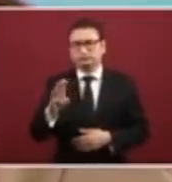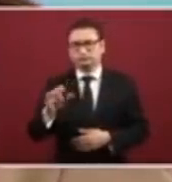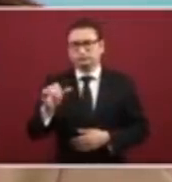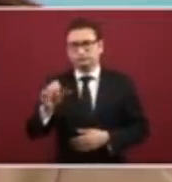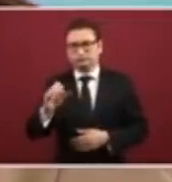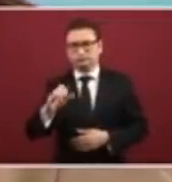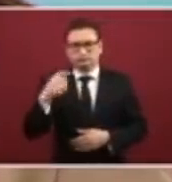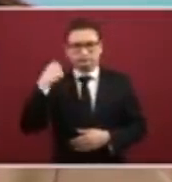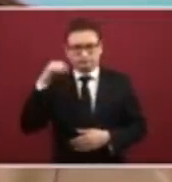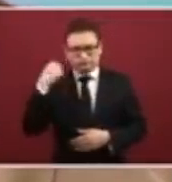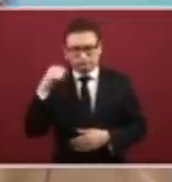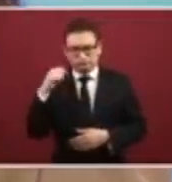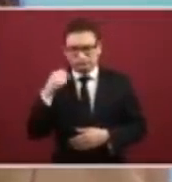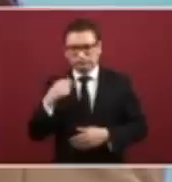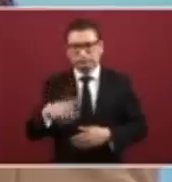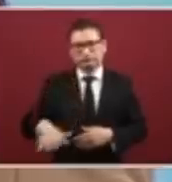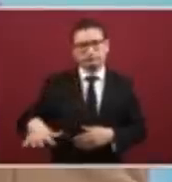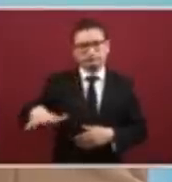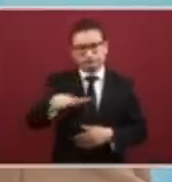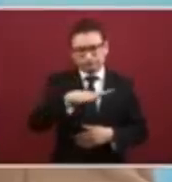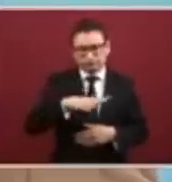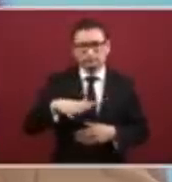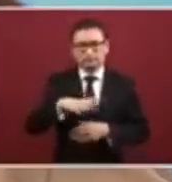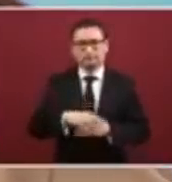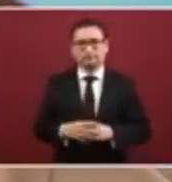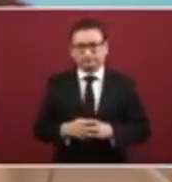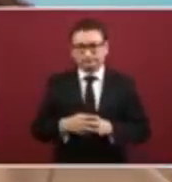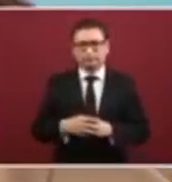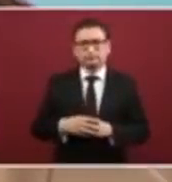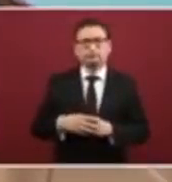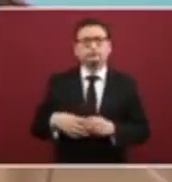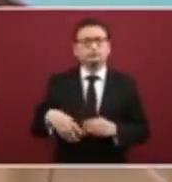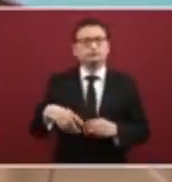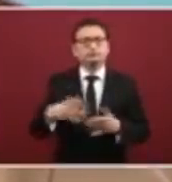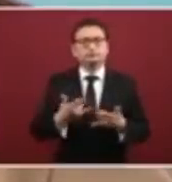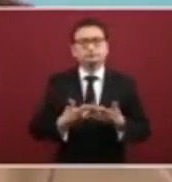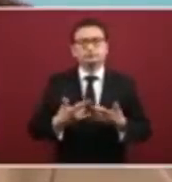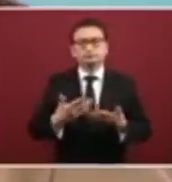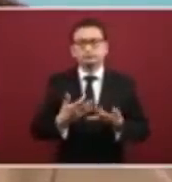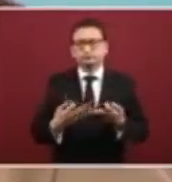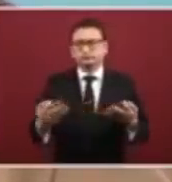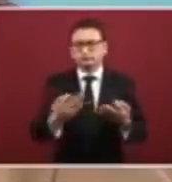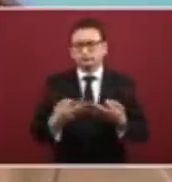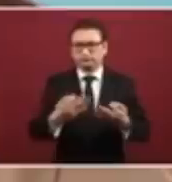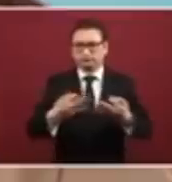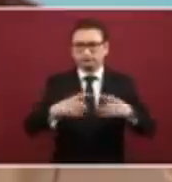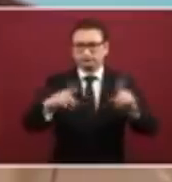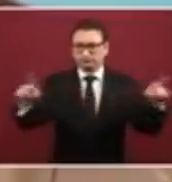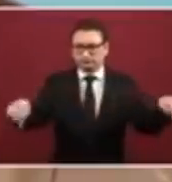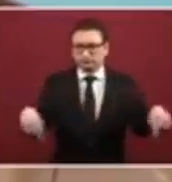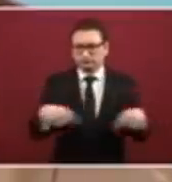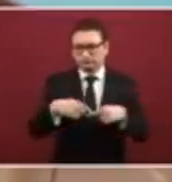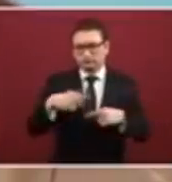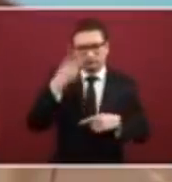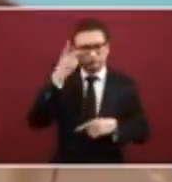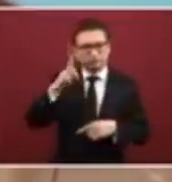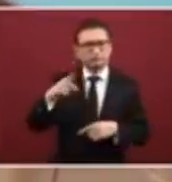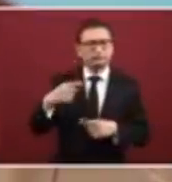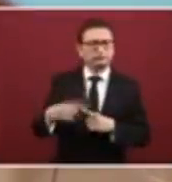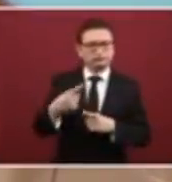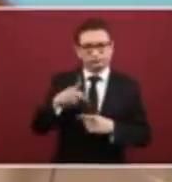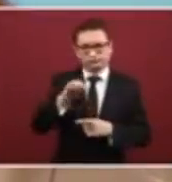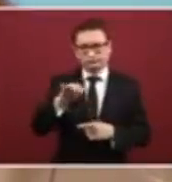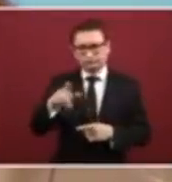a la terminal marítima existente, propiedad de Petróleos Mexicanos. Con el objetivo de asegurar que durante